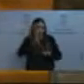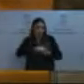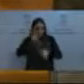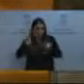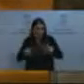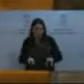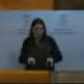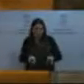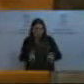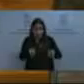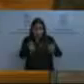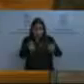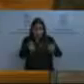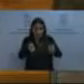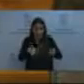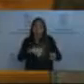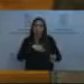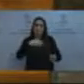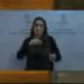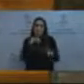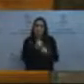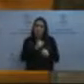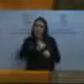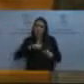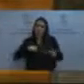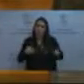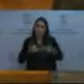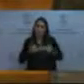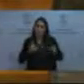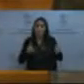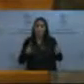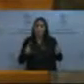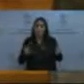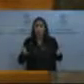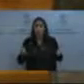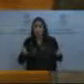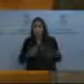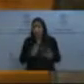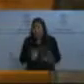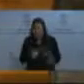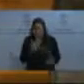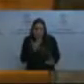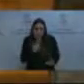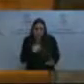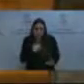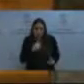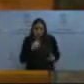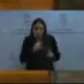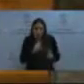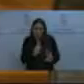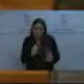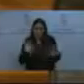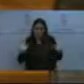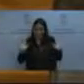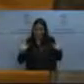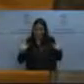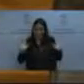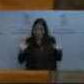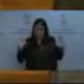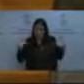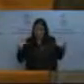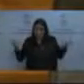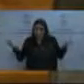se decidiesen a emprender el trabajo autónomo, pues sinceramente yo no la estoy viendo por ningún